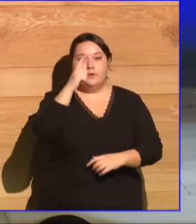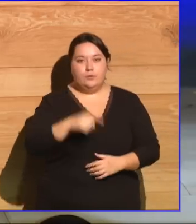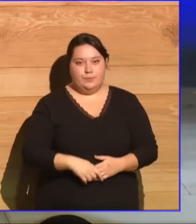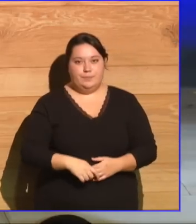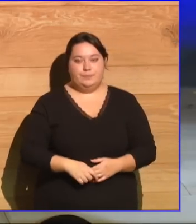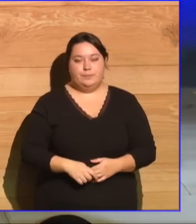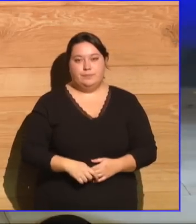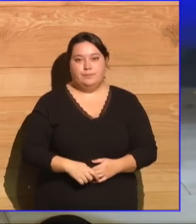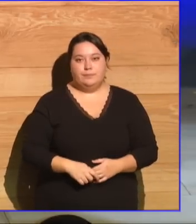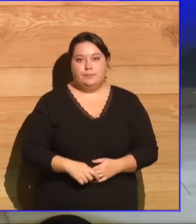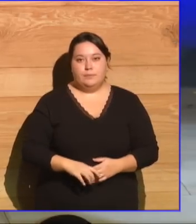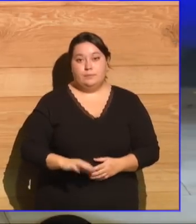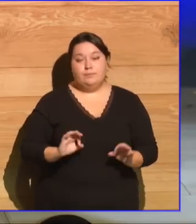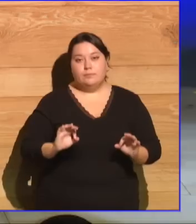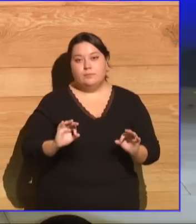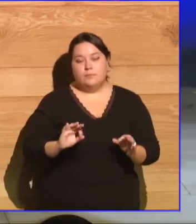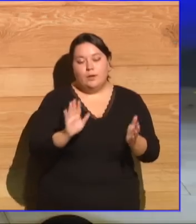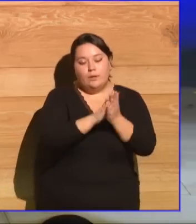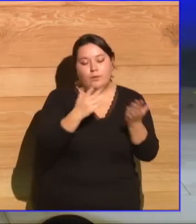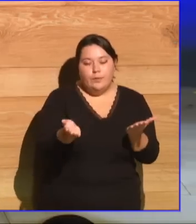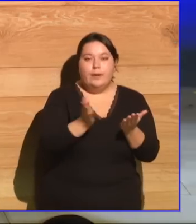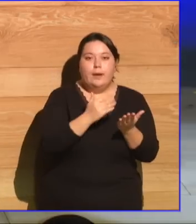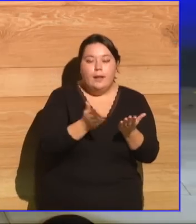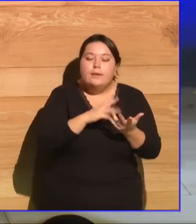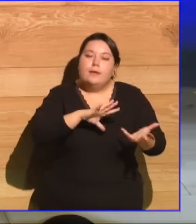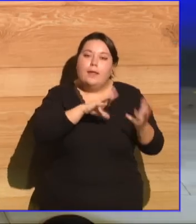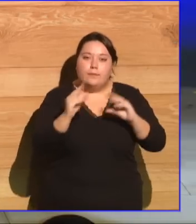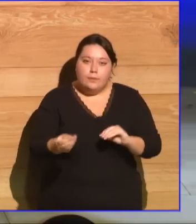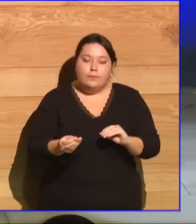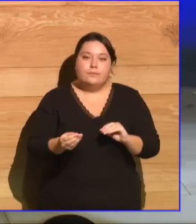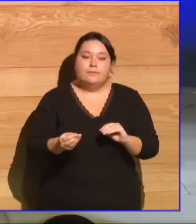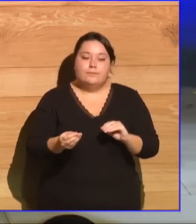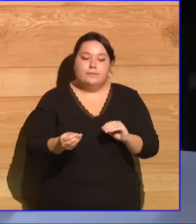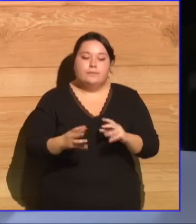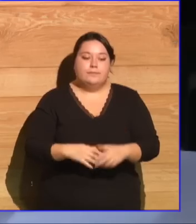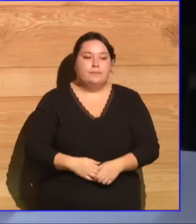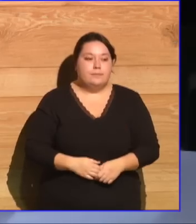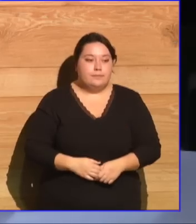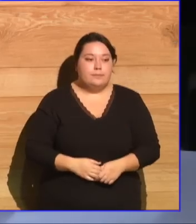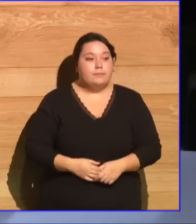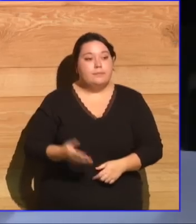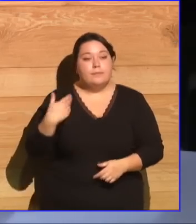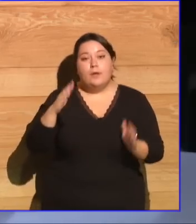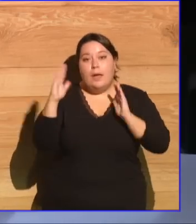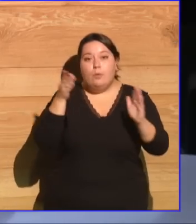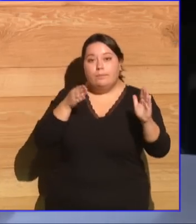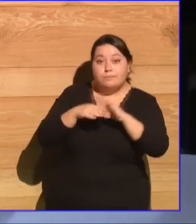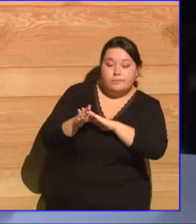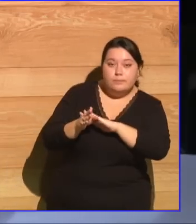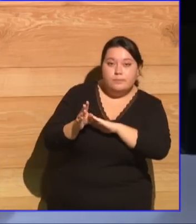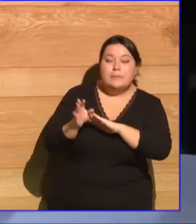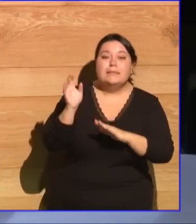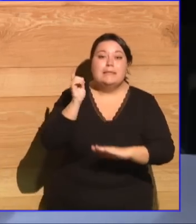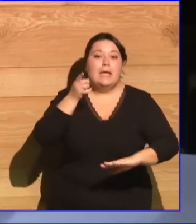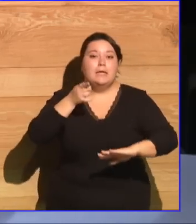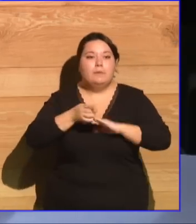Que es, bueno, la adaptación de la novela de J.G. Ballard y... Entramos en una época en la que